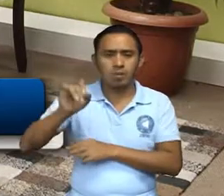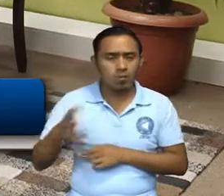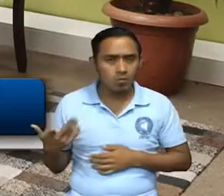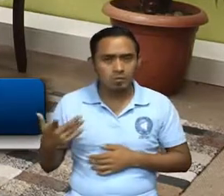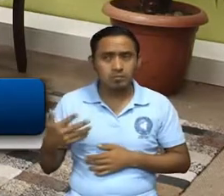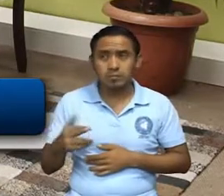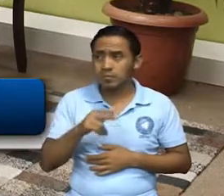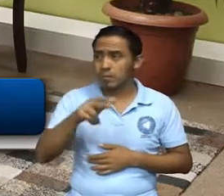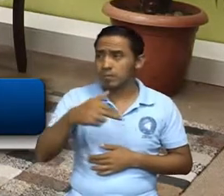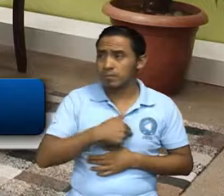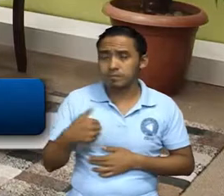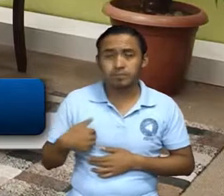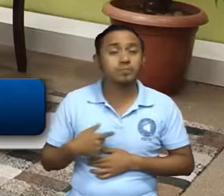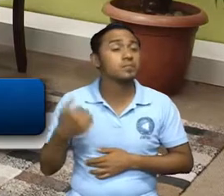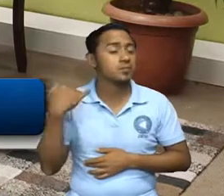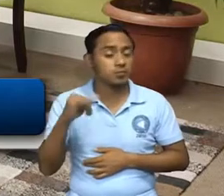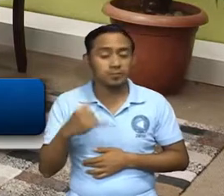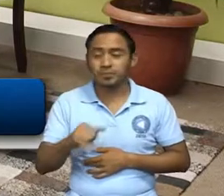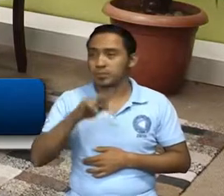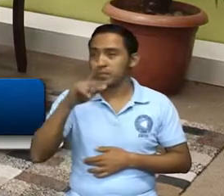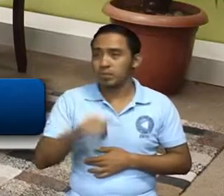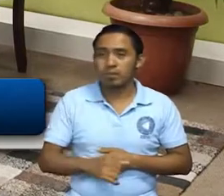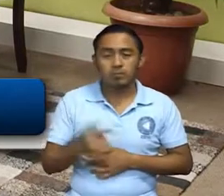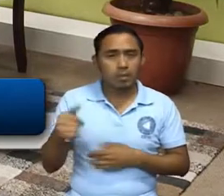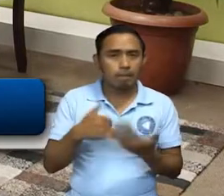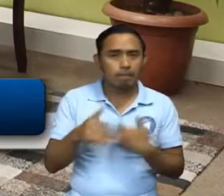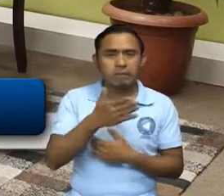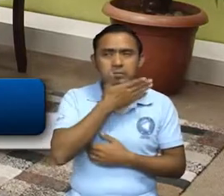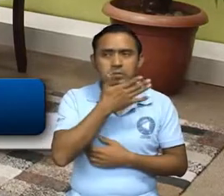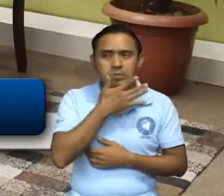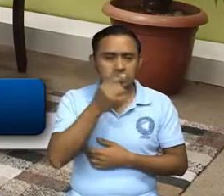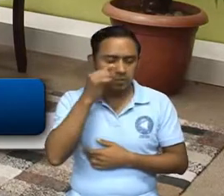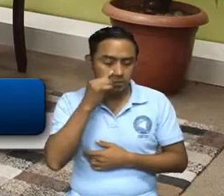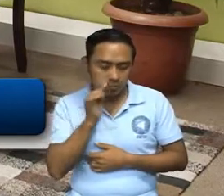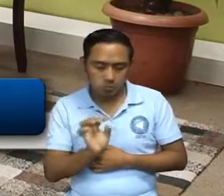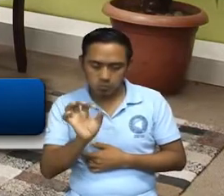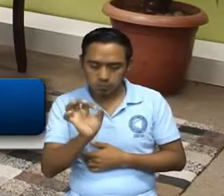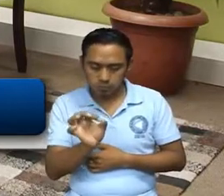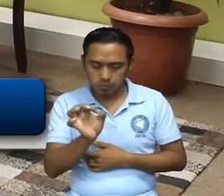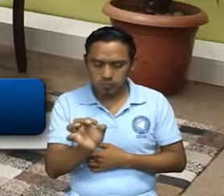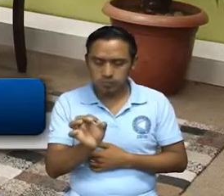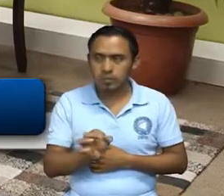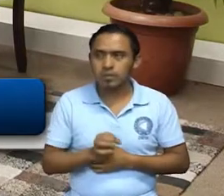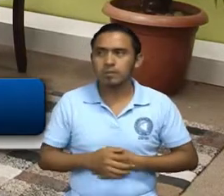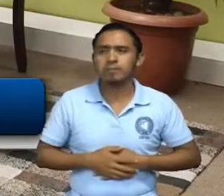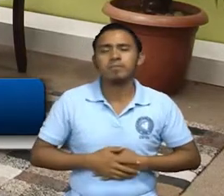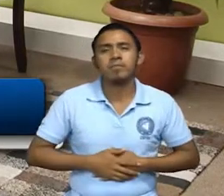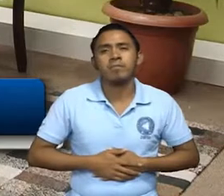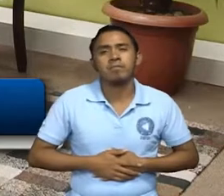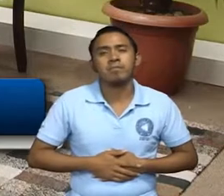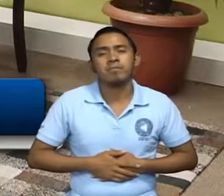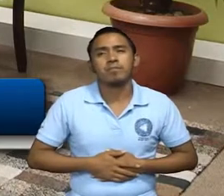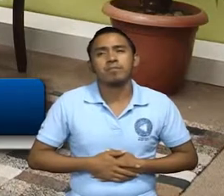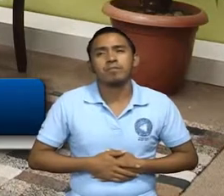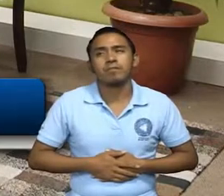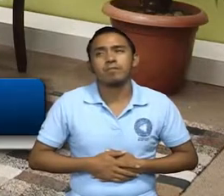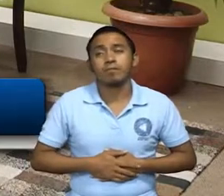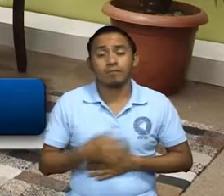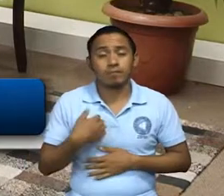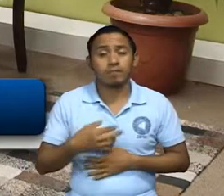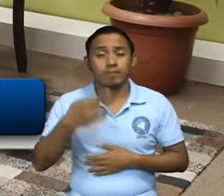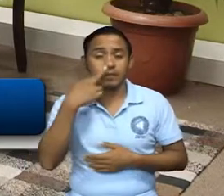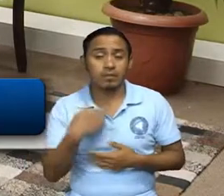paso recomendable, sí o no? Es igual, igual. ¿Es más grave que, por ejemplo, salgan coágulos de sangre, pelotas de sangre? Es que generalmente, si el sangrado